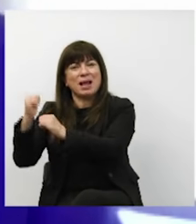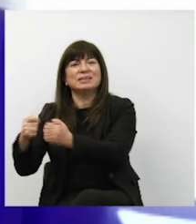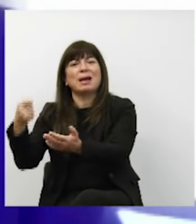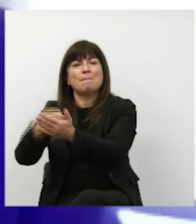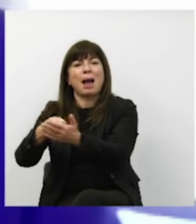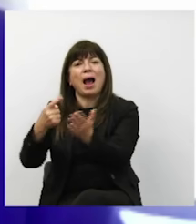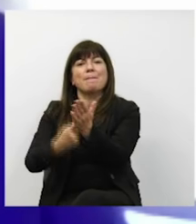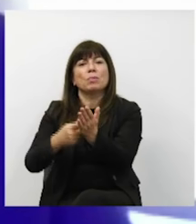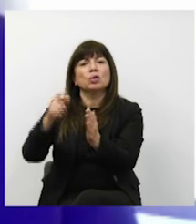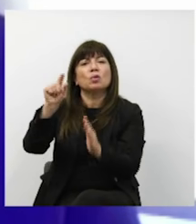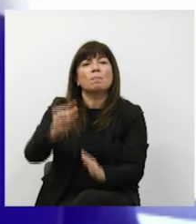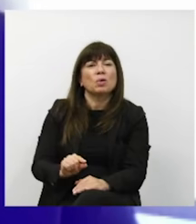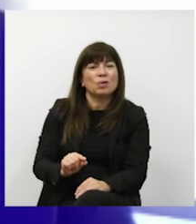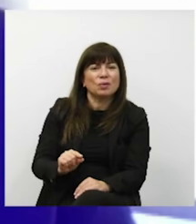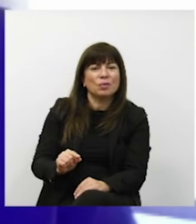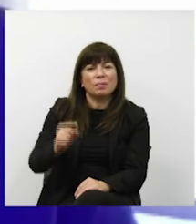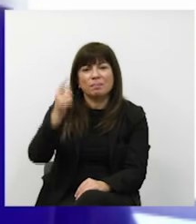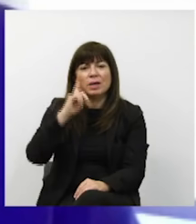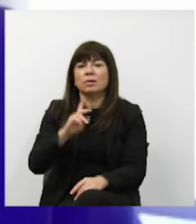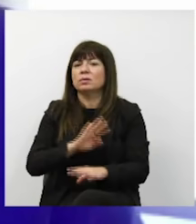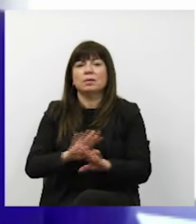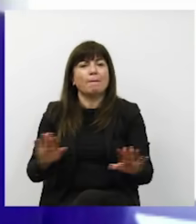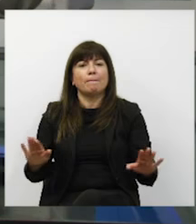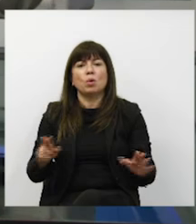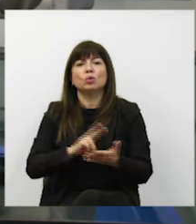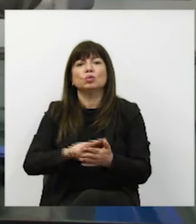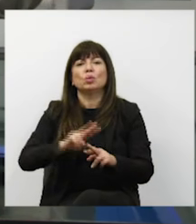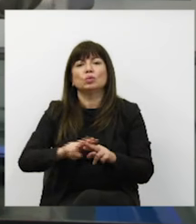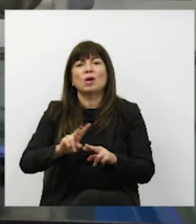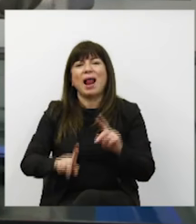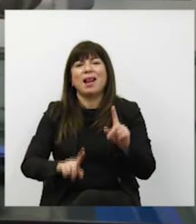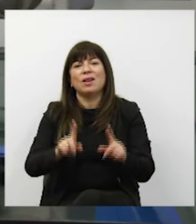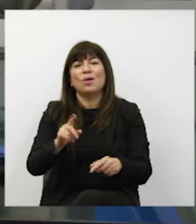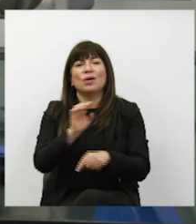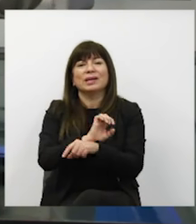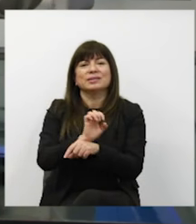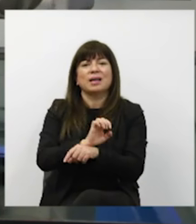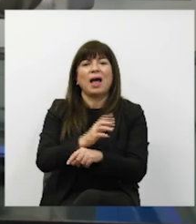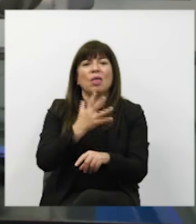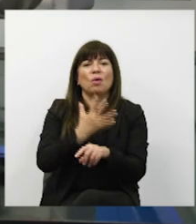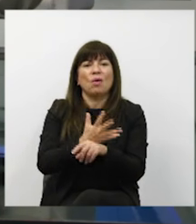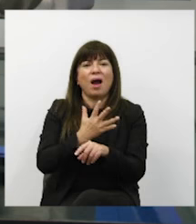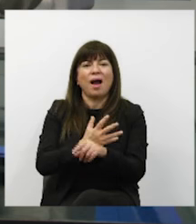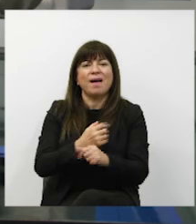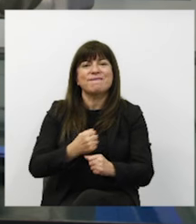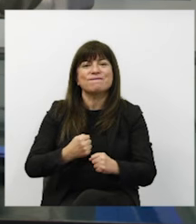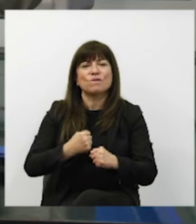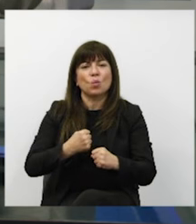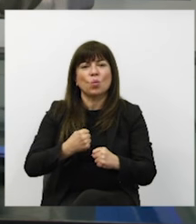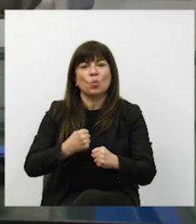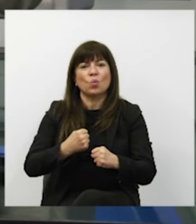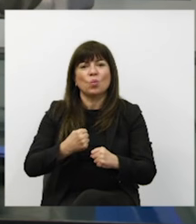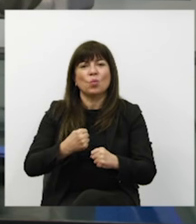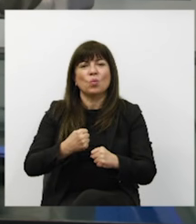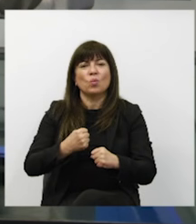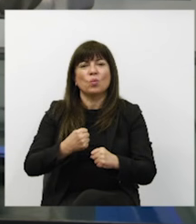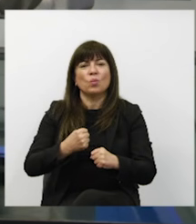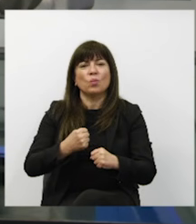Pero tampoco vamos a solucionar nada si tenemos un Estado, digamos, más fuerte, que no